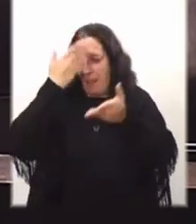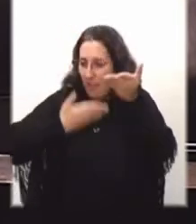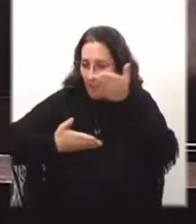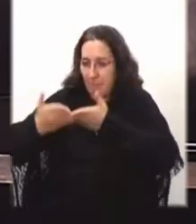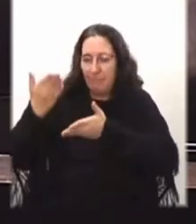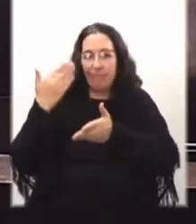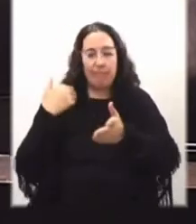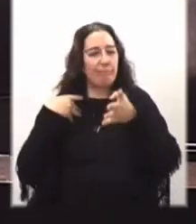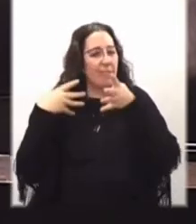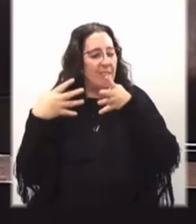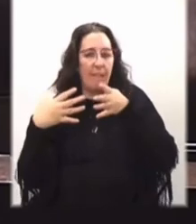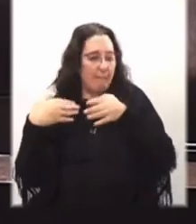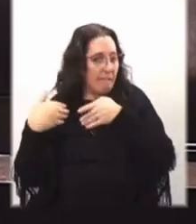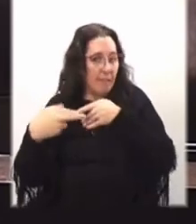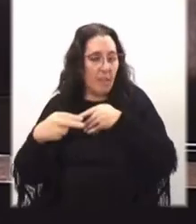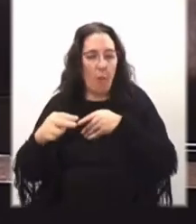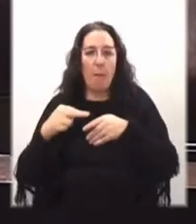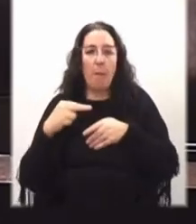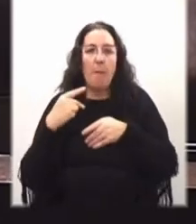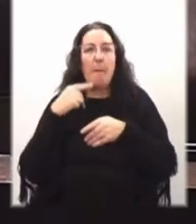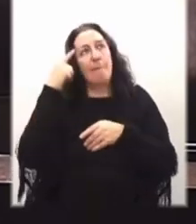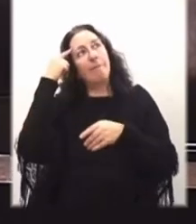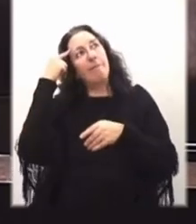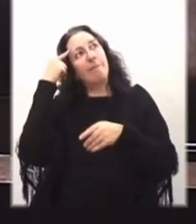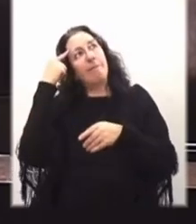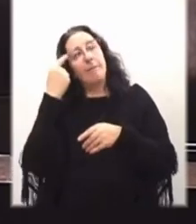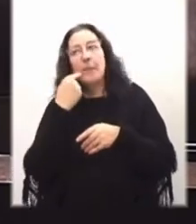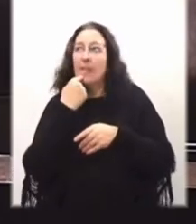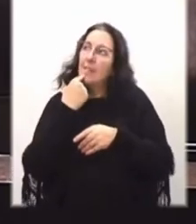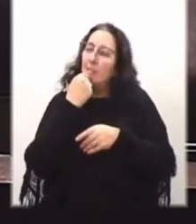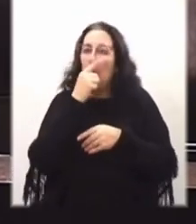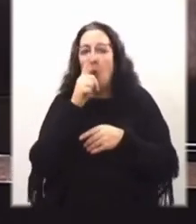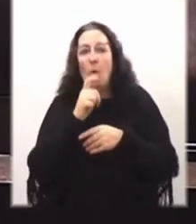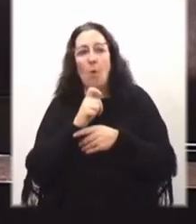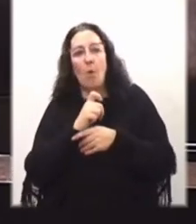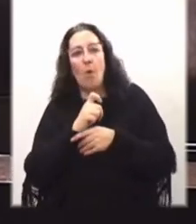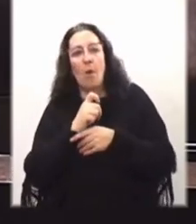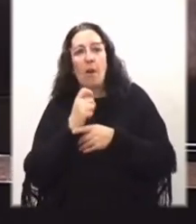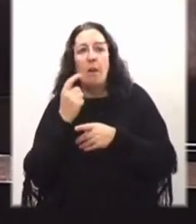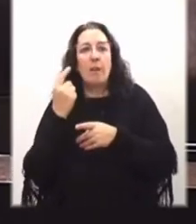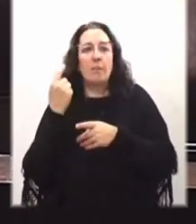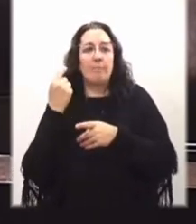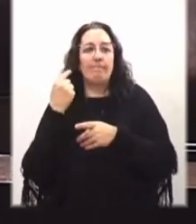desafíos permanentes, de reflexión, de crítica, sino en un